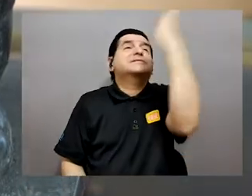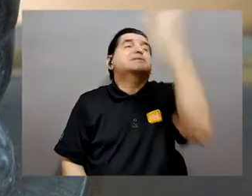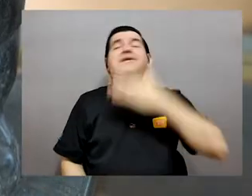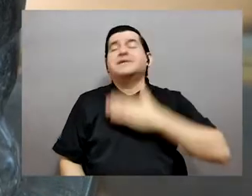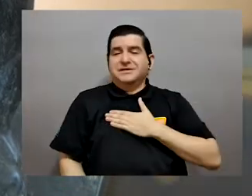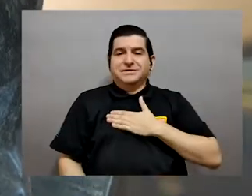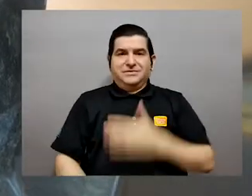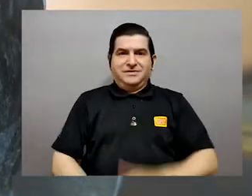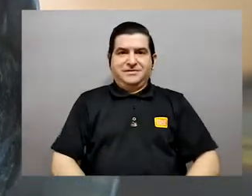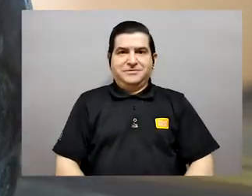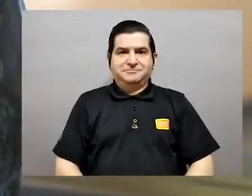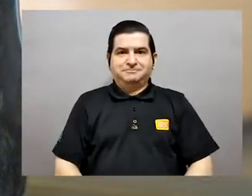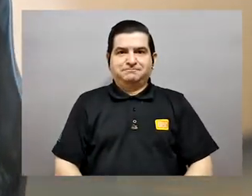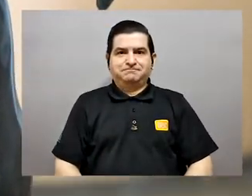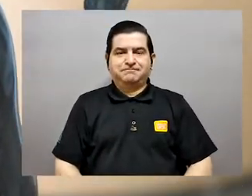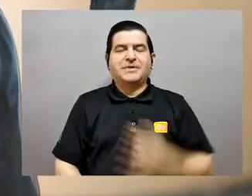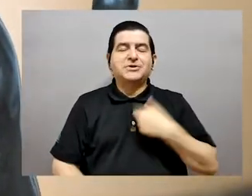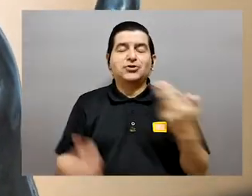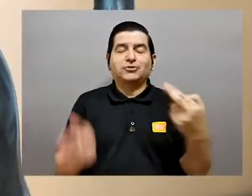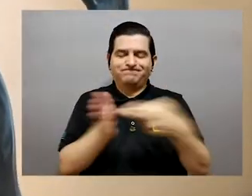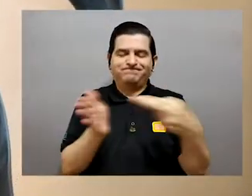bachiller. Sí, yo